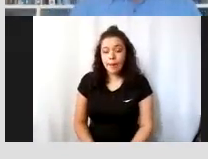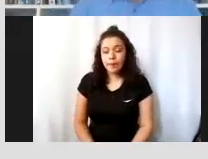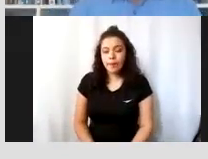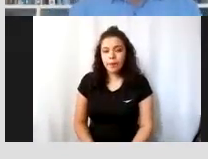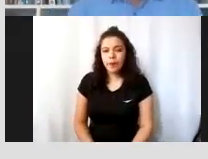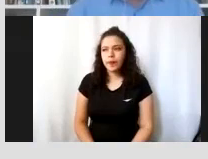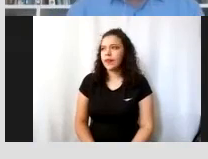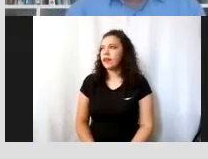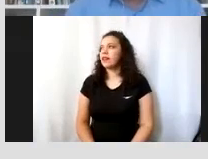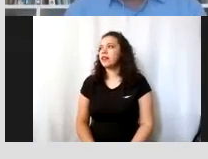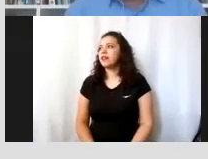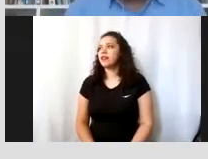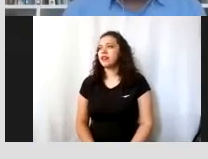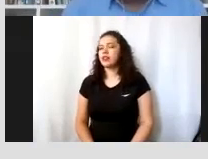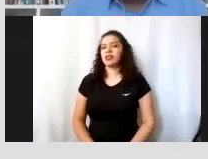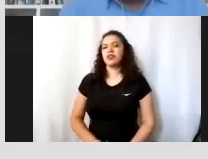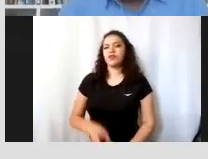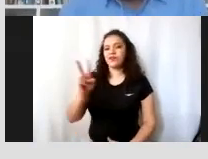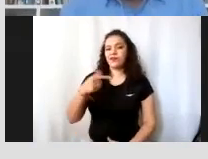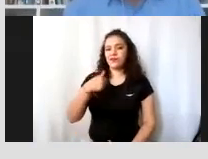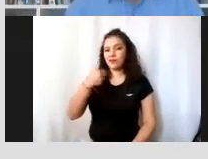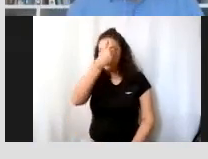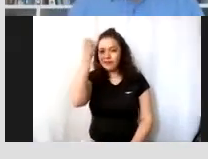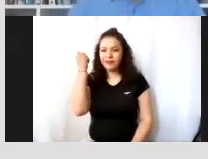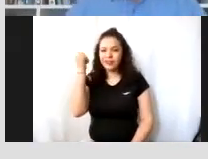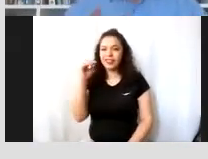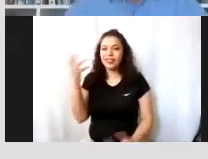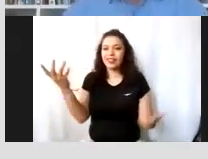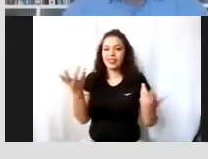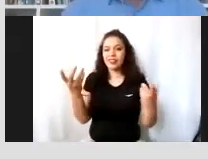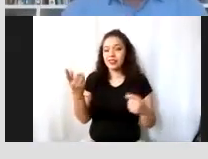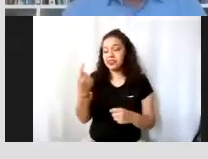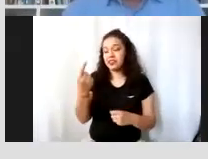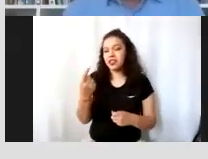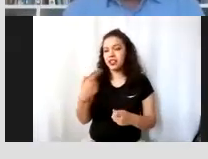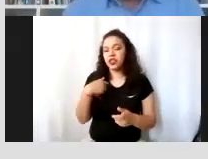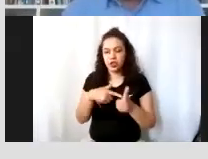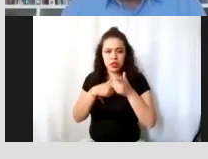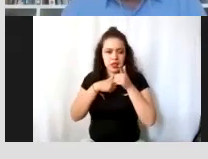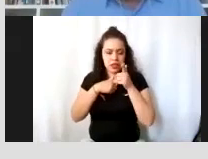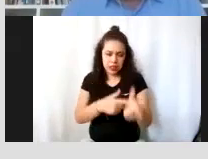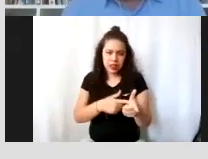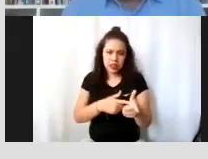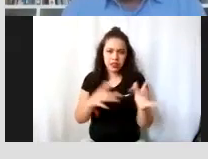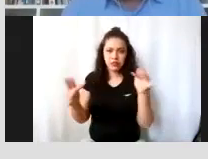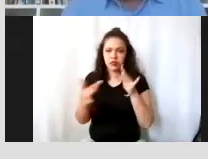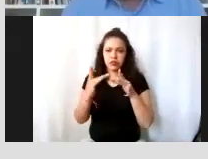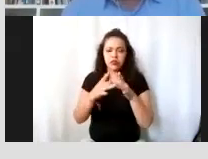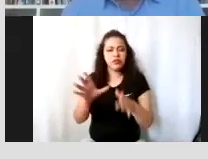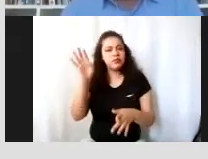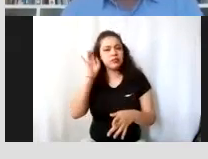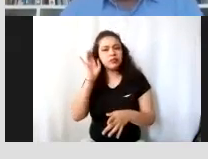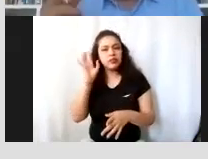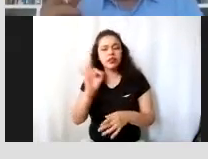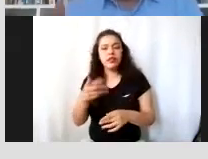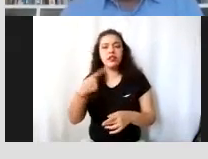Híjole, que la verdad es que ahí sí no sé qué podría hacer. Yo les pido que continúen conectadas y eventualmente tengan